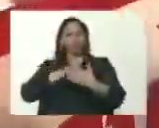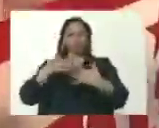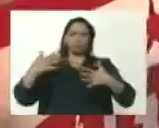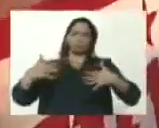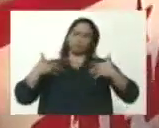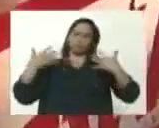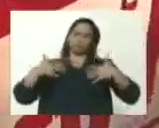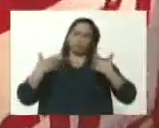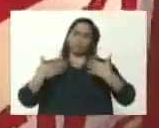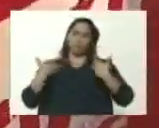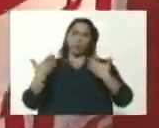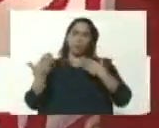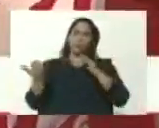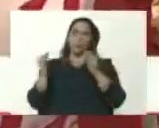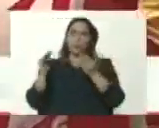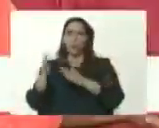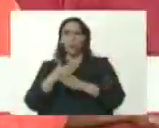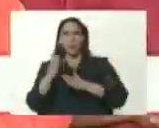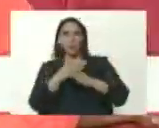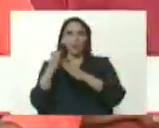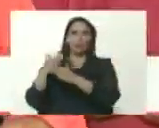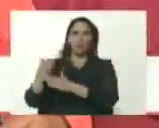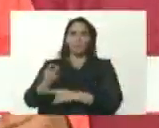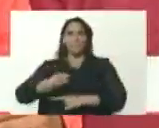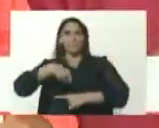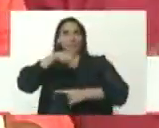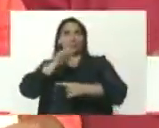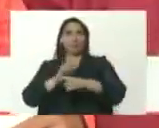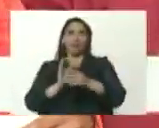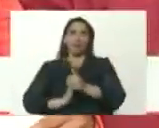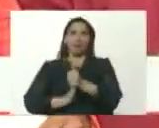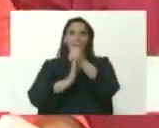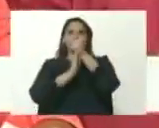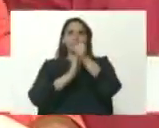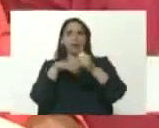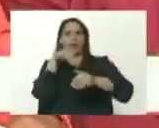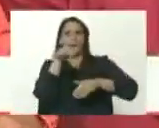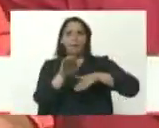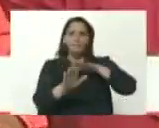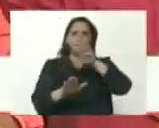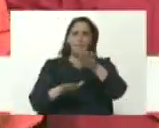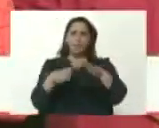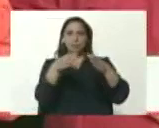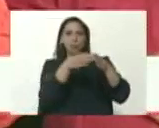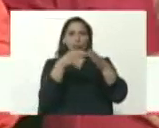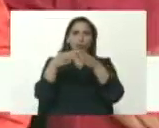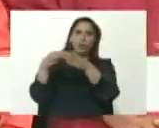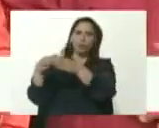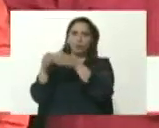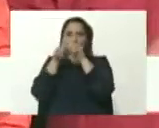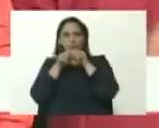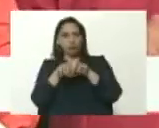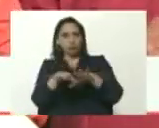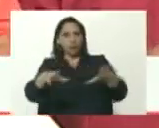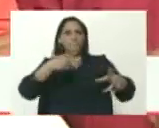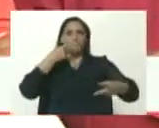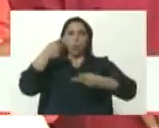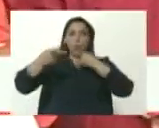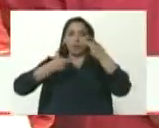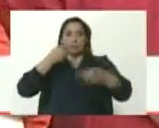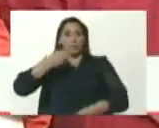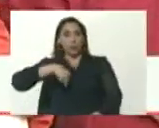contentos de poder compartir con ustedes, que es nuestro principal líder, lo que es el avance de la organización y el despliegue político que nuestro